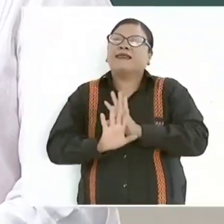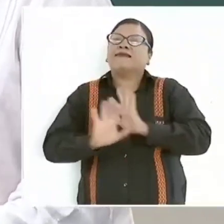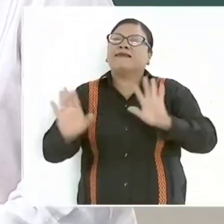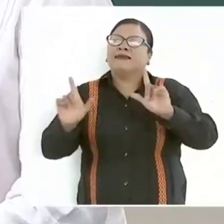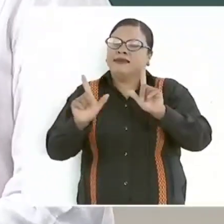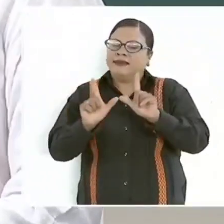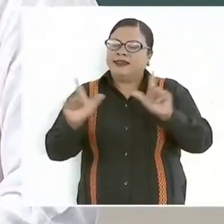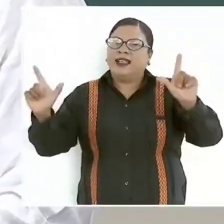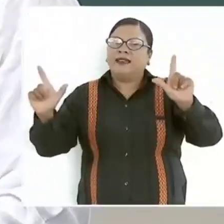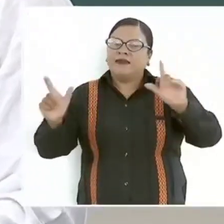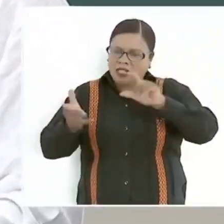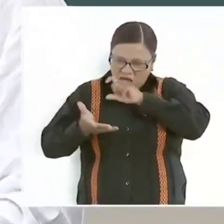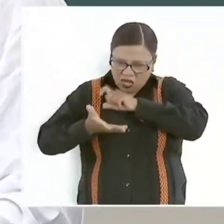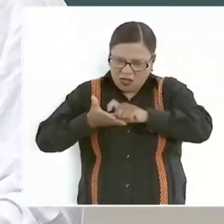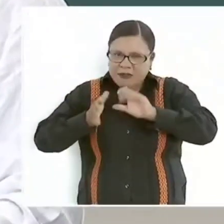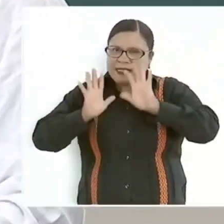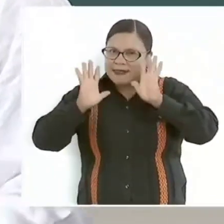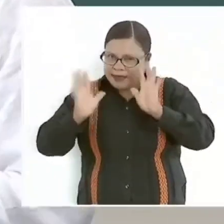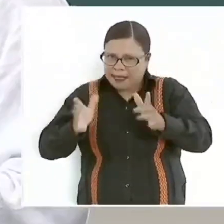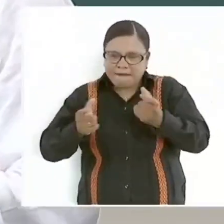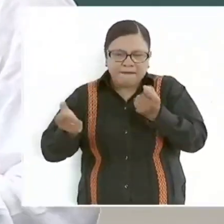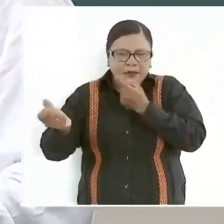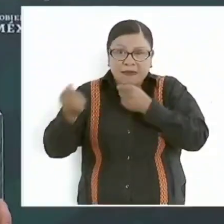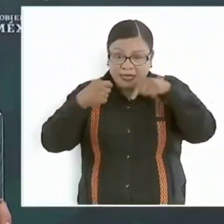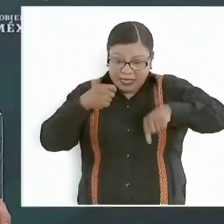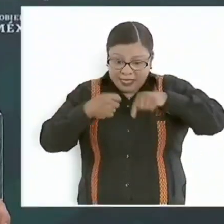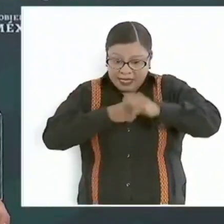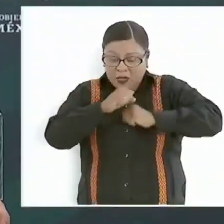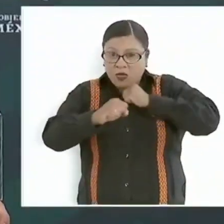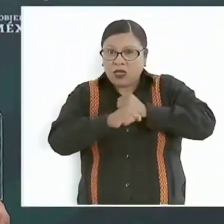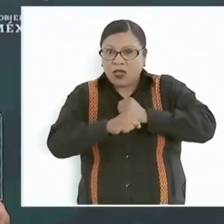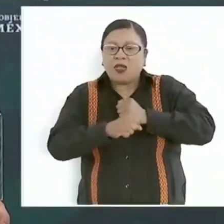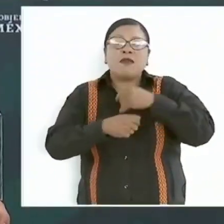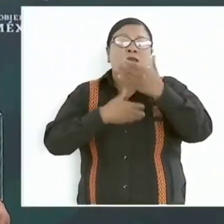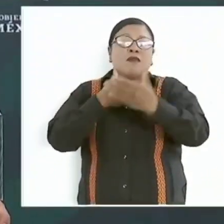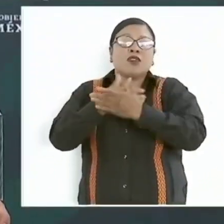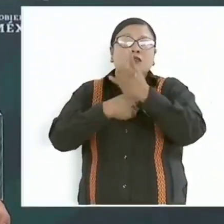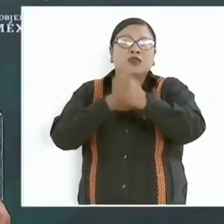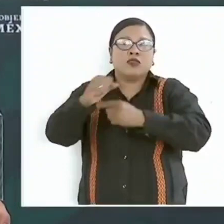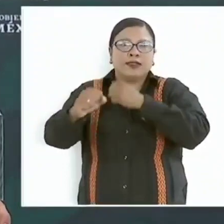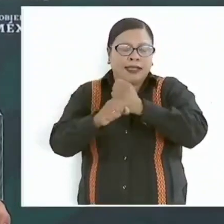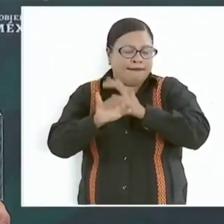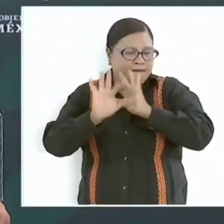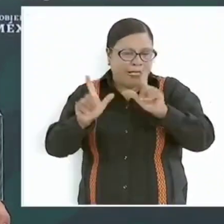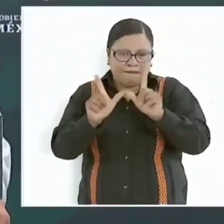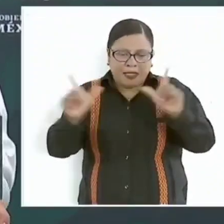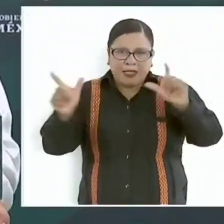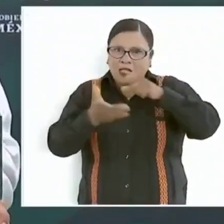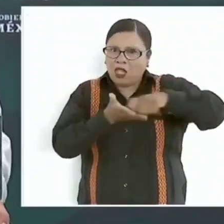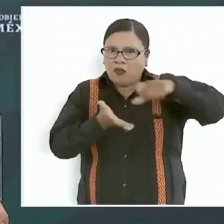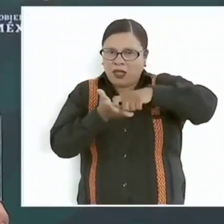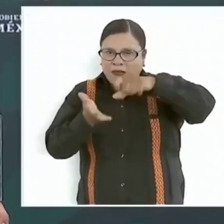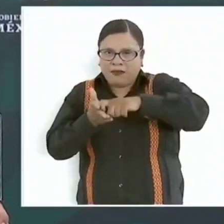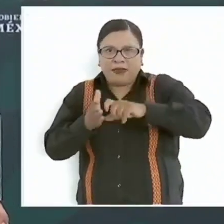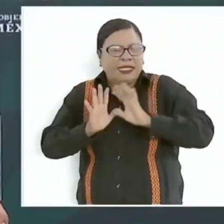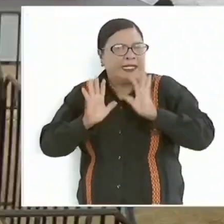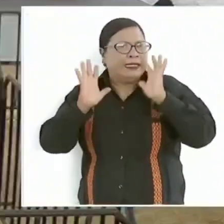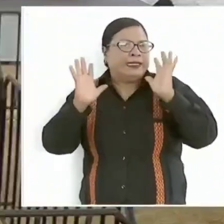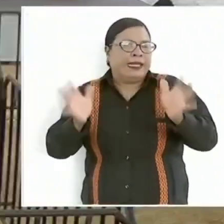tenemos comprado todos los medicamentos para este año y para el año próximo. ¿Cuántas